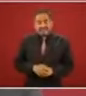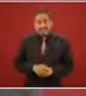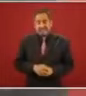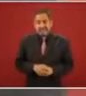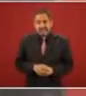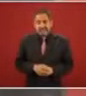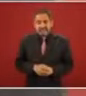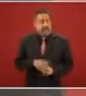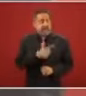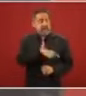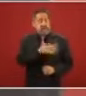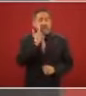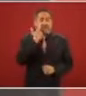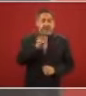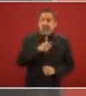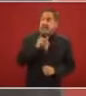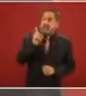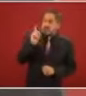que